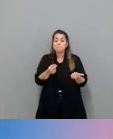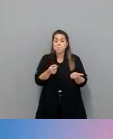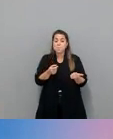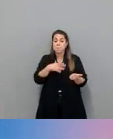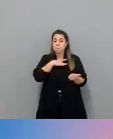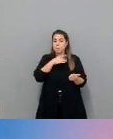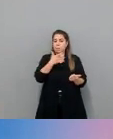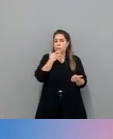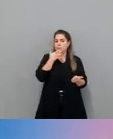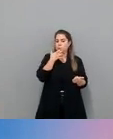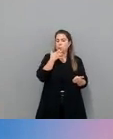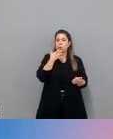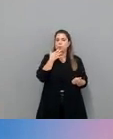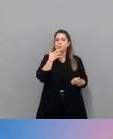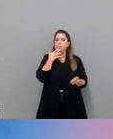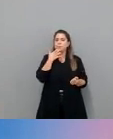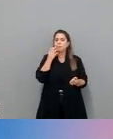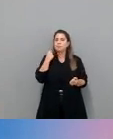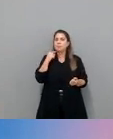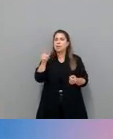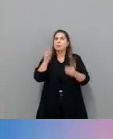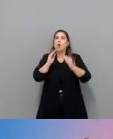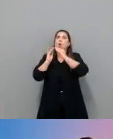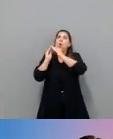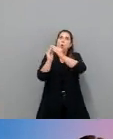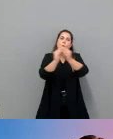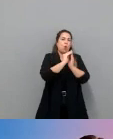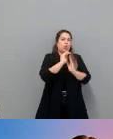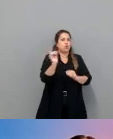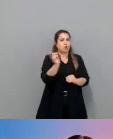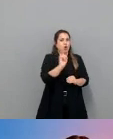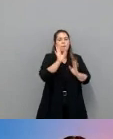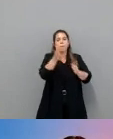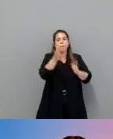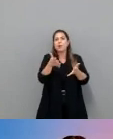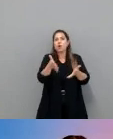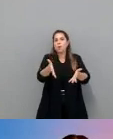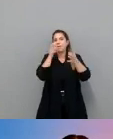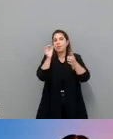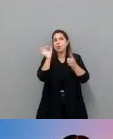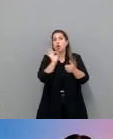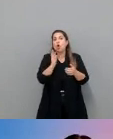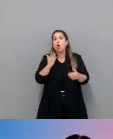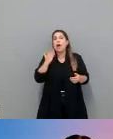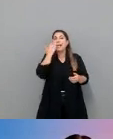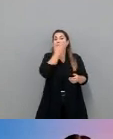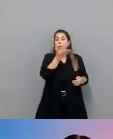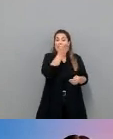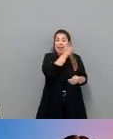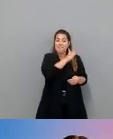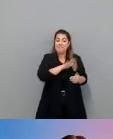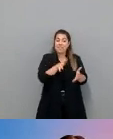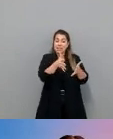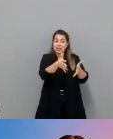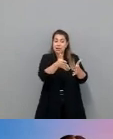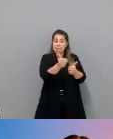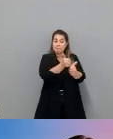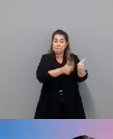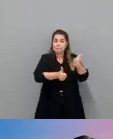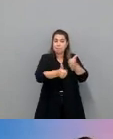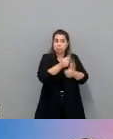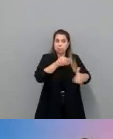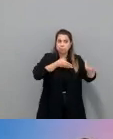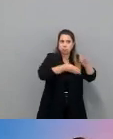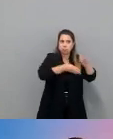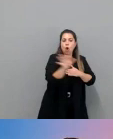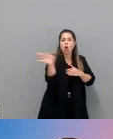pueden ser también de manera no universal, pero beneficios o prioridad en la entrada en escuelas infantiles o condiciones